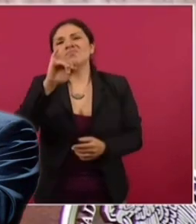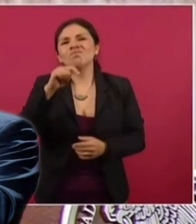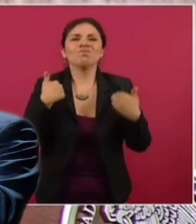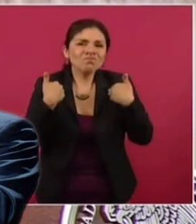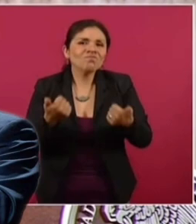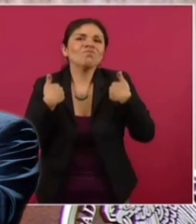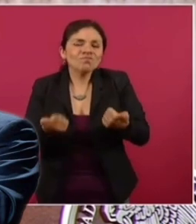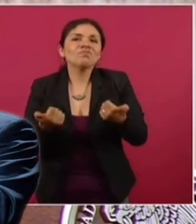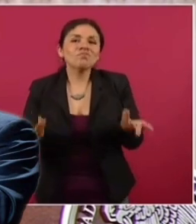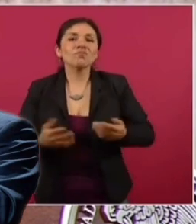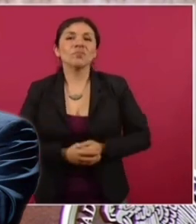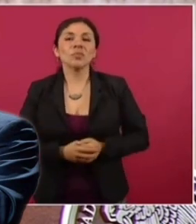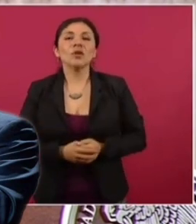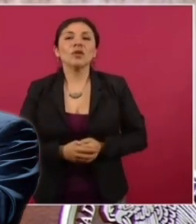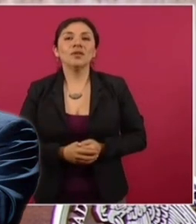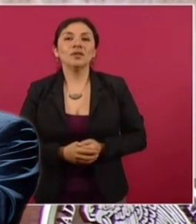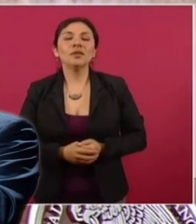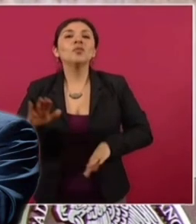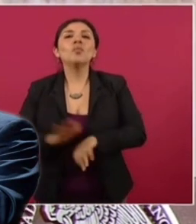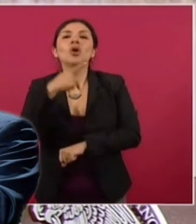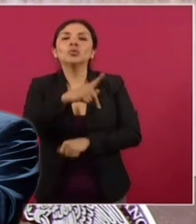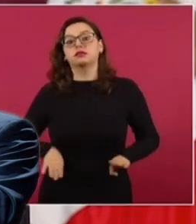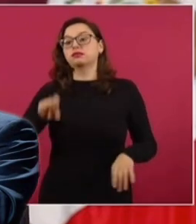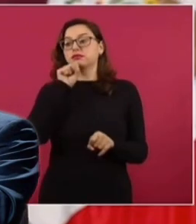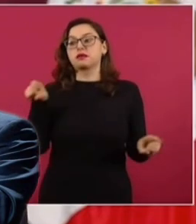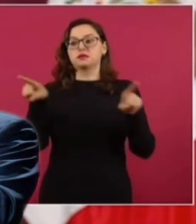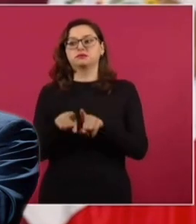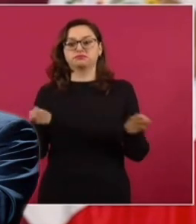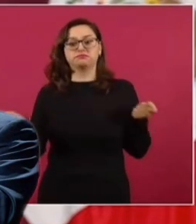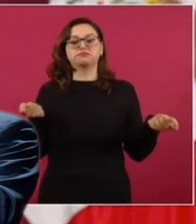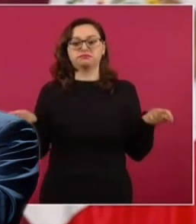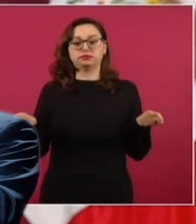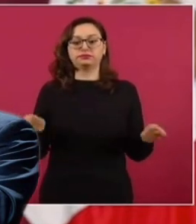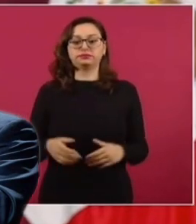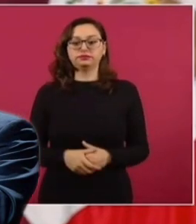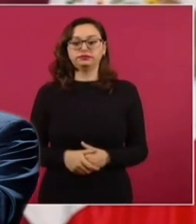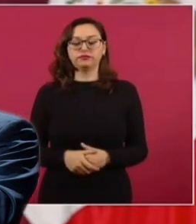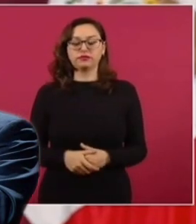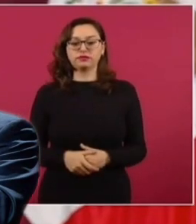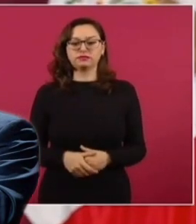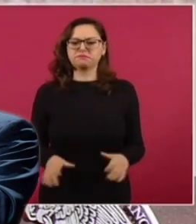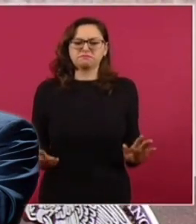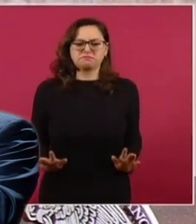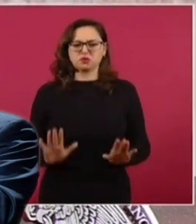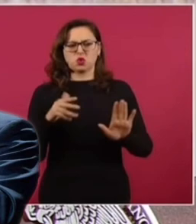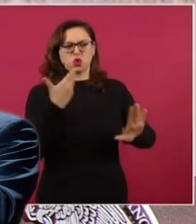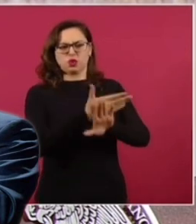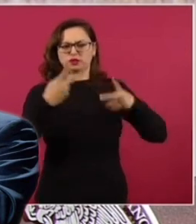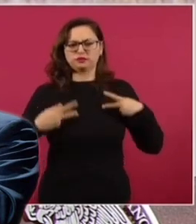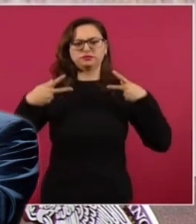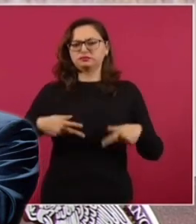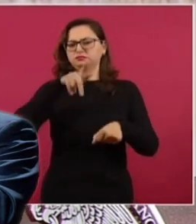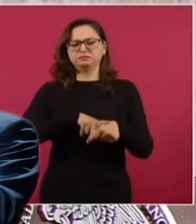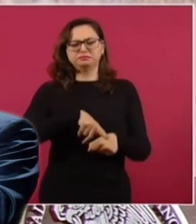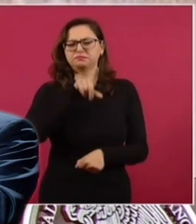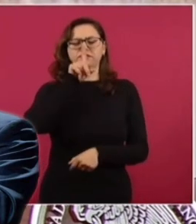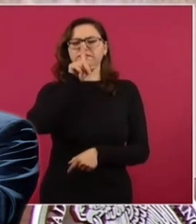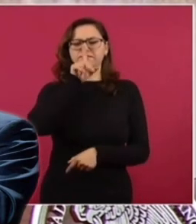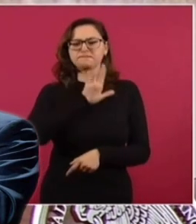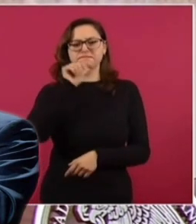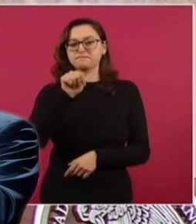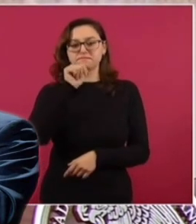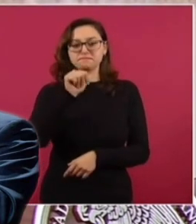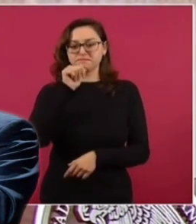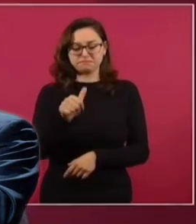más porque son del Partido Republicano. Entonces, no es nada personal. Es que estos